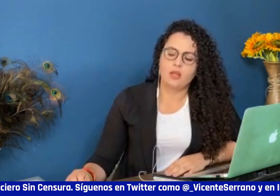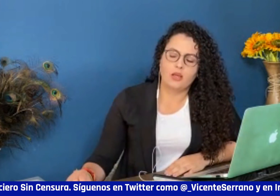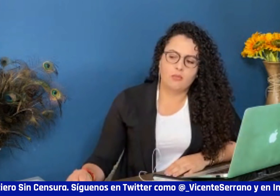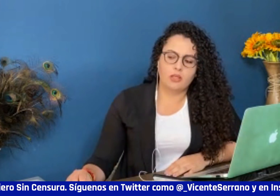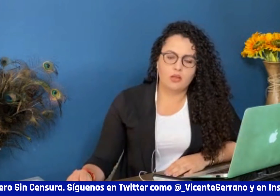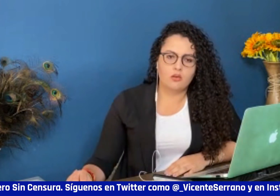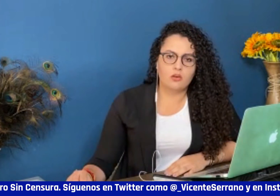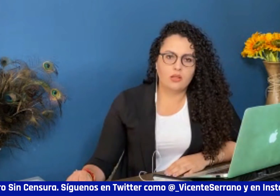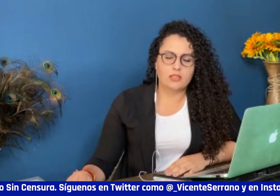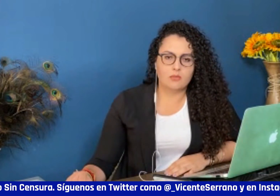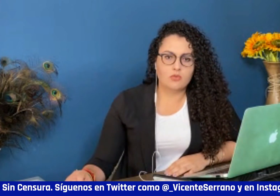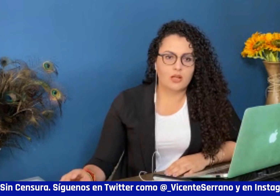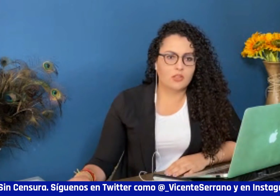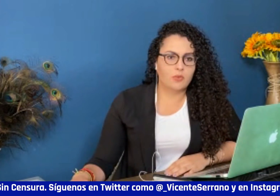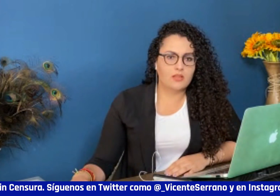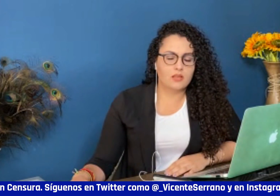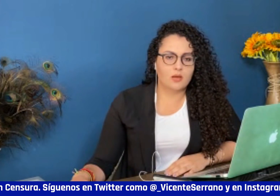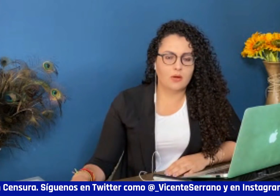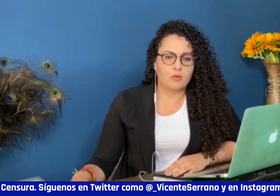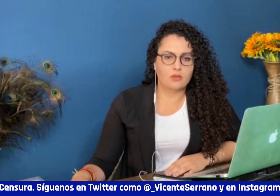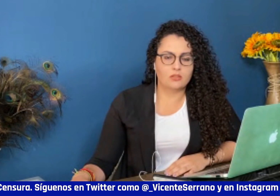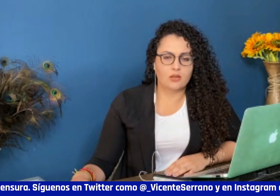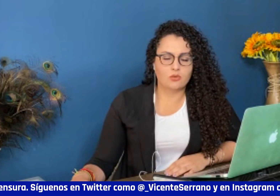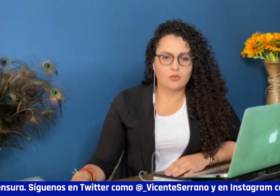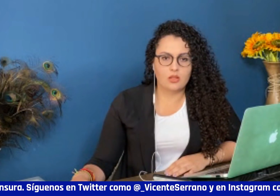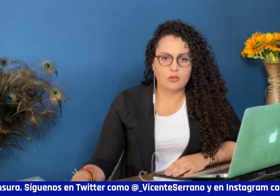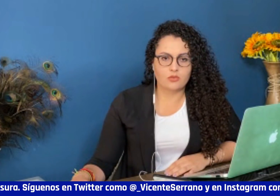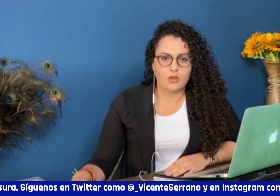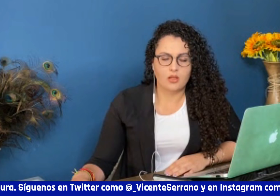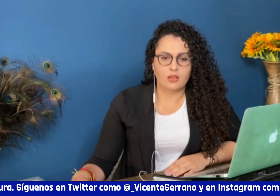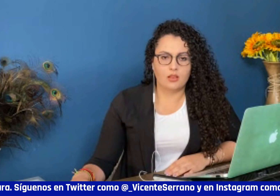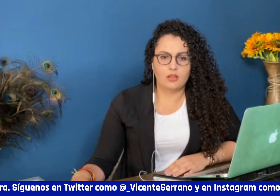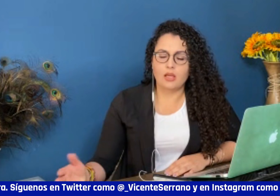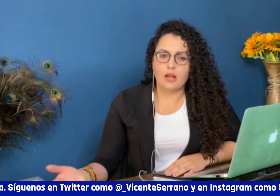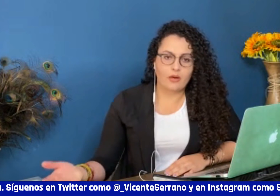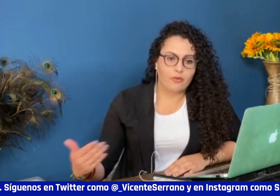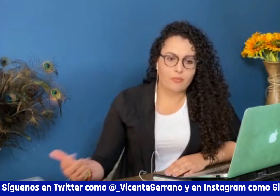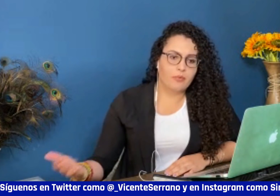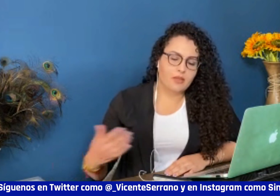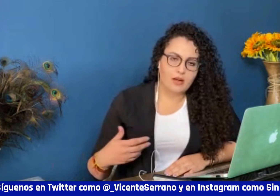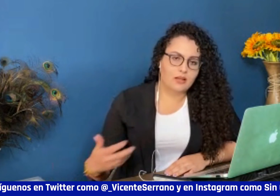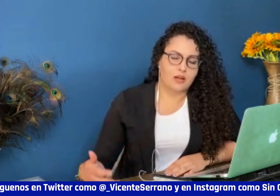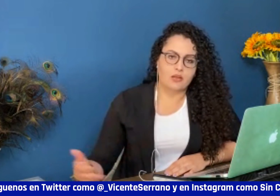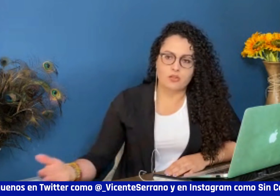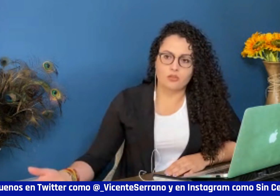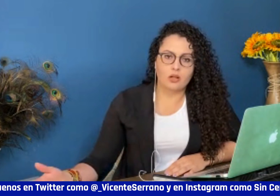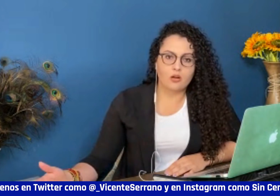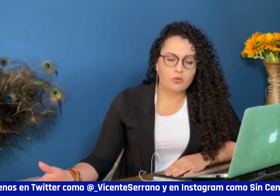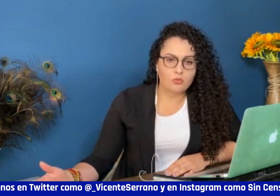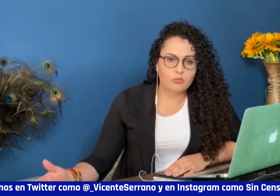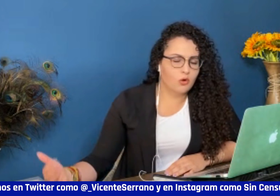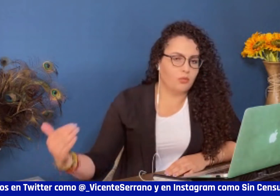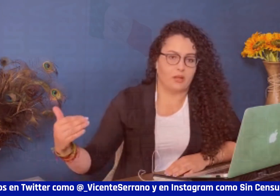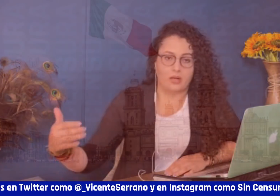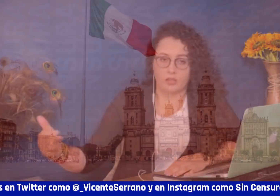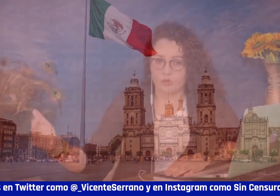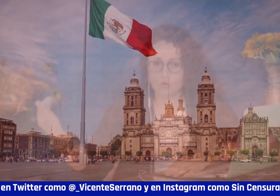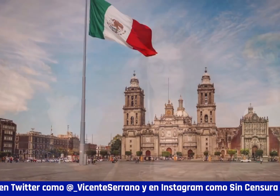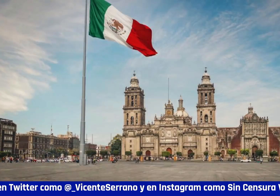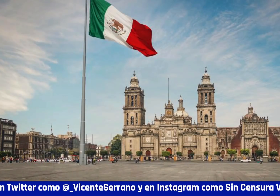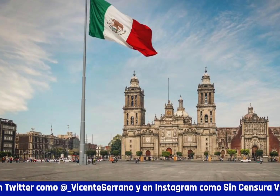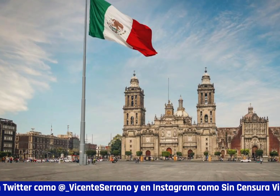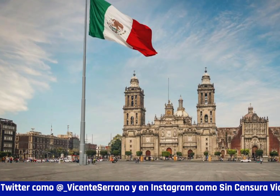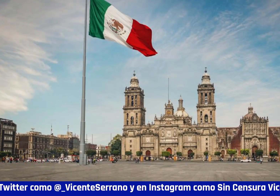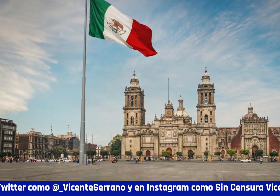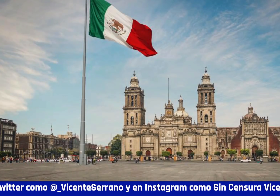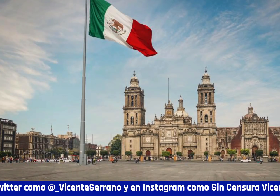criticado, en México estamos a la expensas de ver cuándo Estados Unidos quiere o pide la extradición de algún